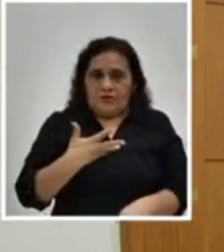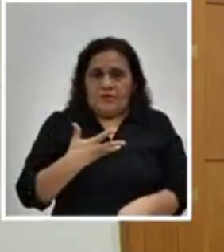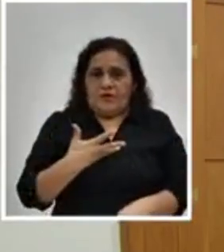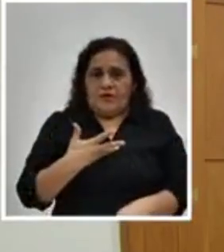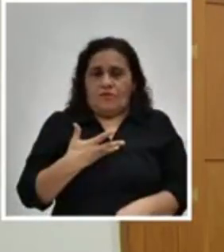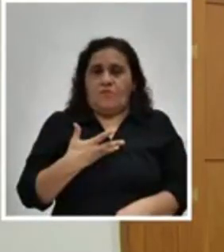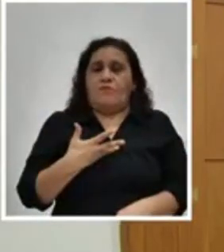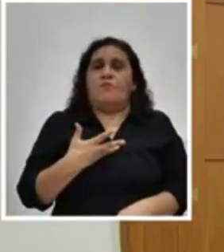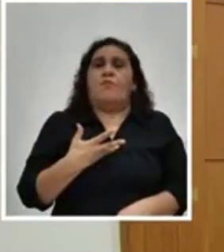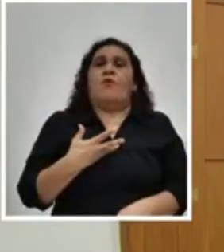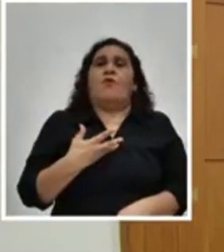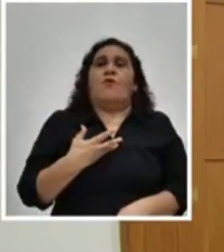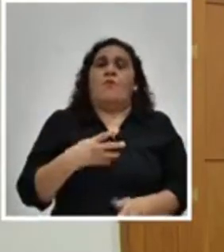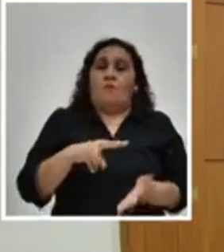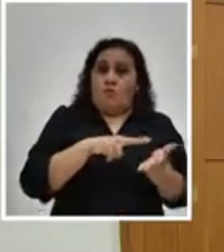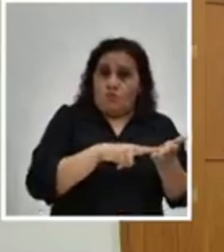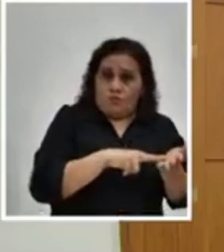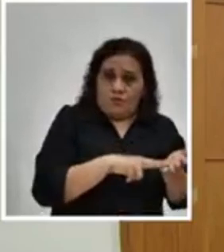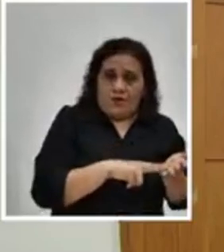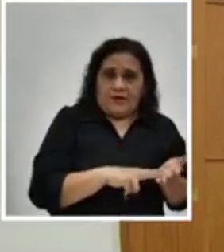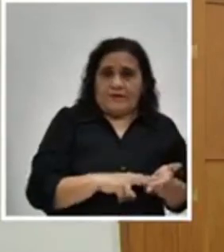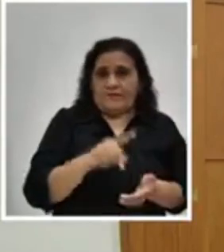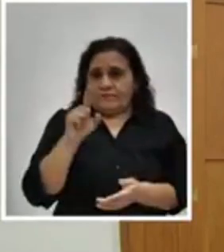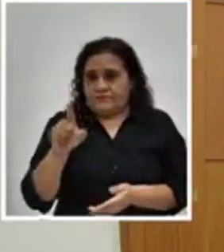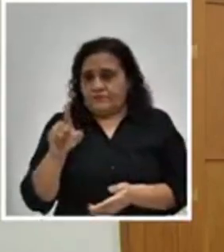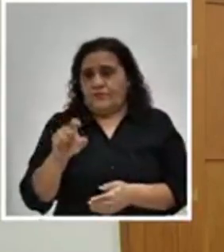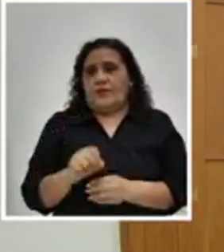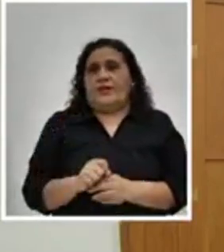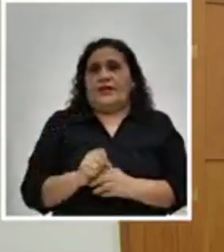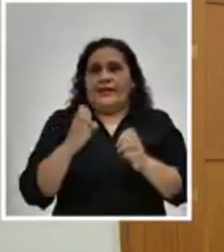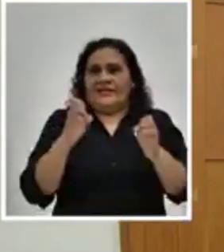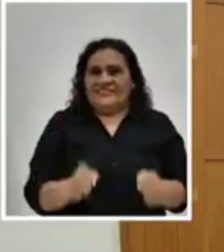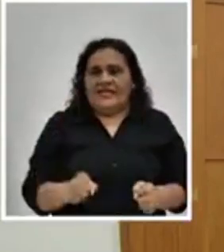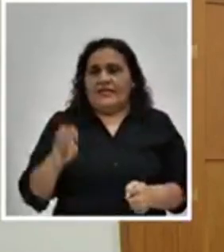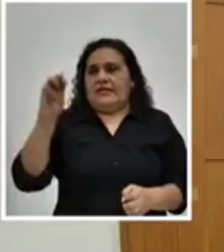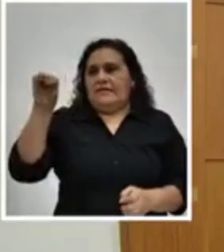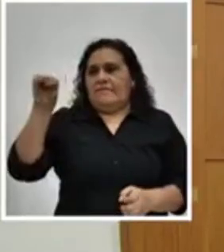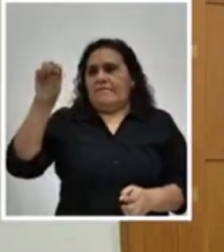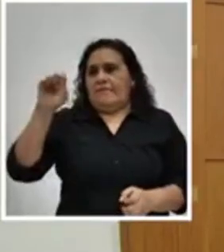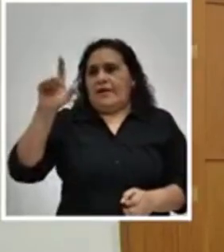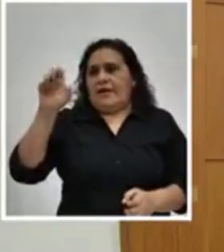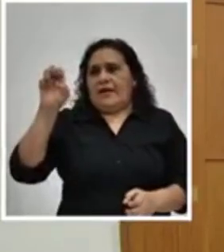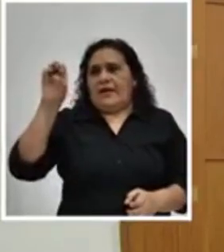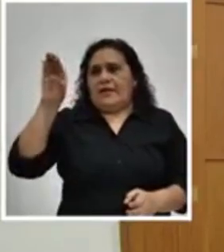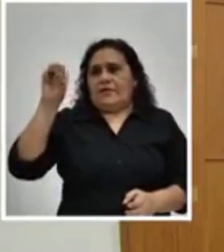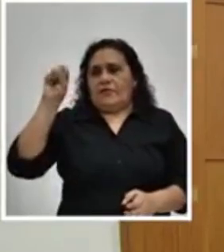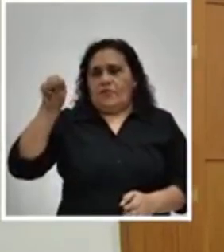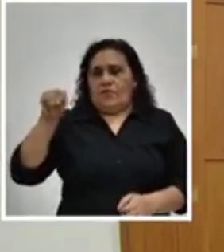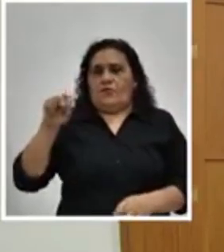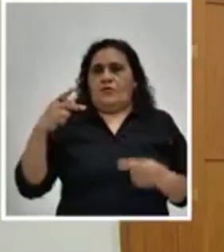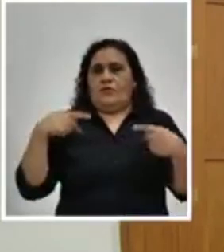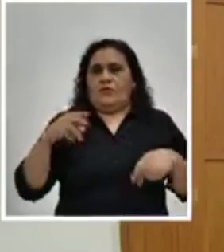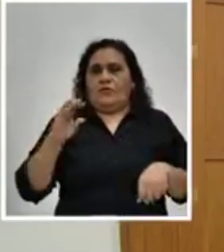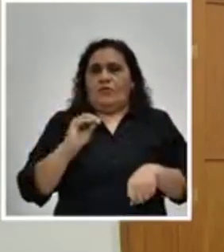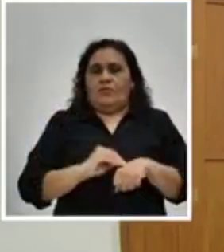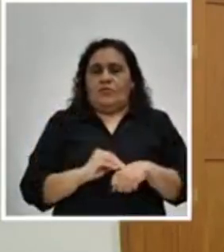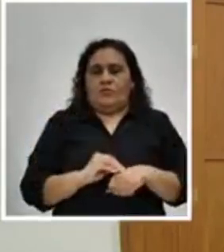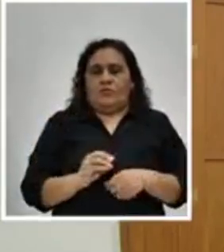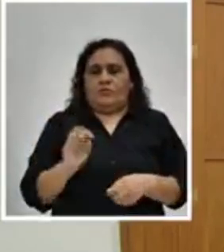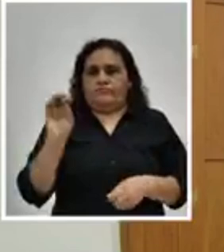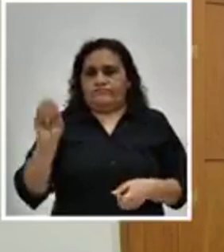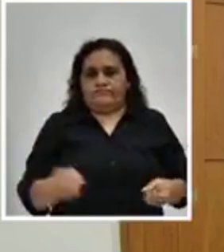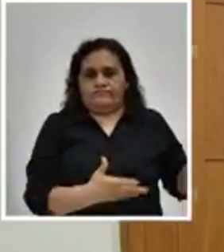verde, mismo que se encuentra ubicado en el Malecón Internacional y en donde las personas pueden colocar cartón, PET y